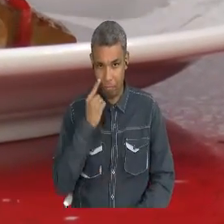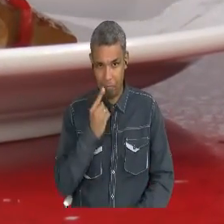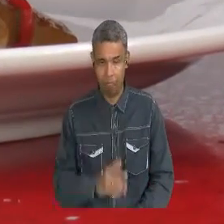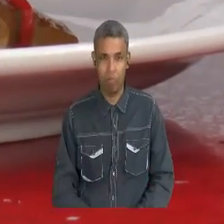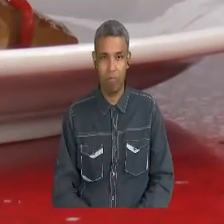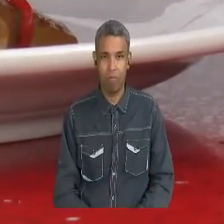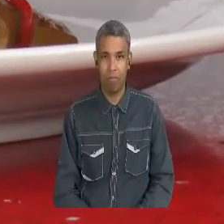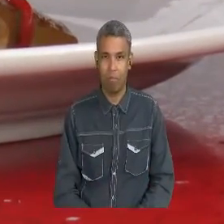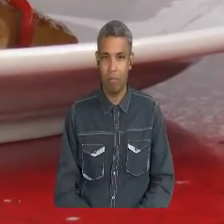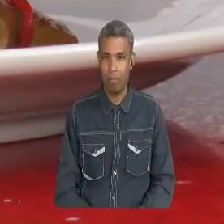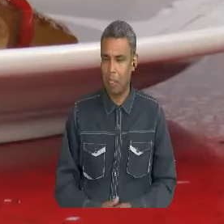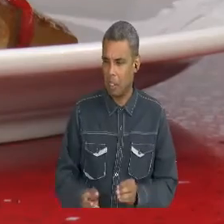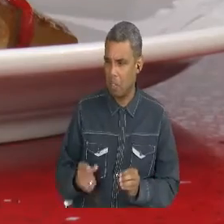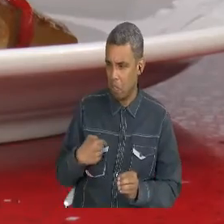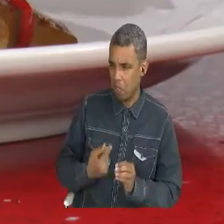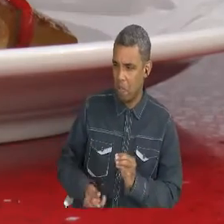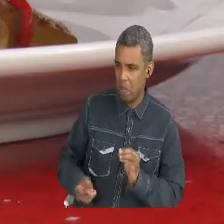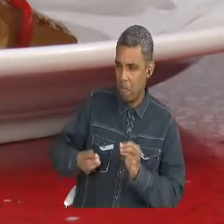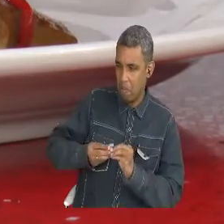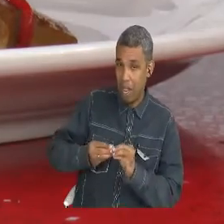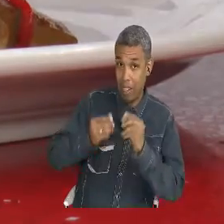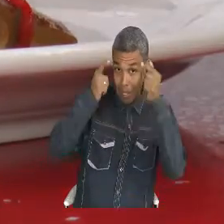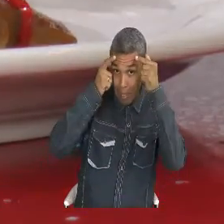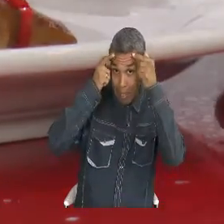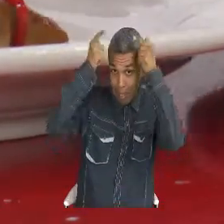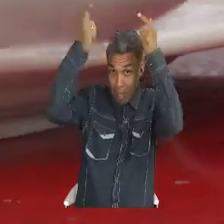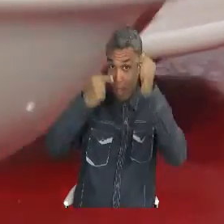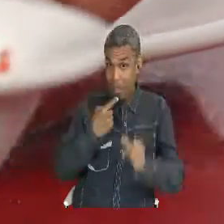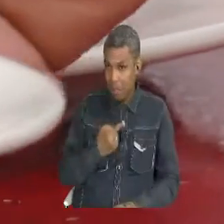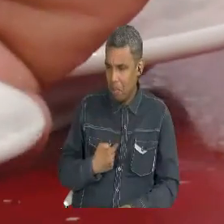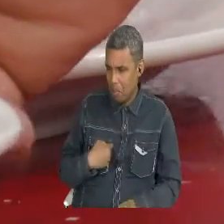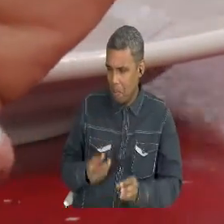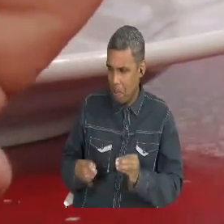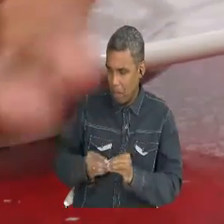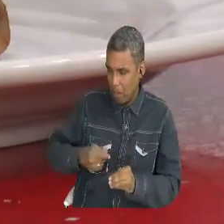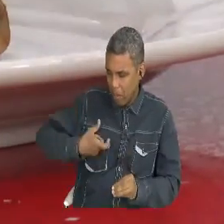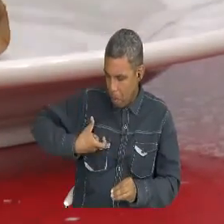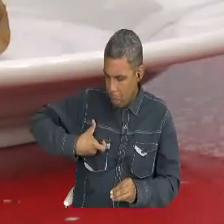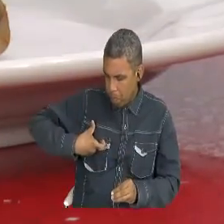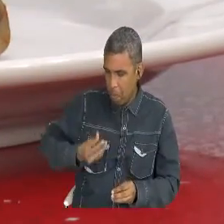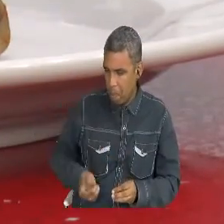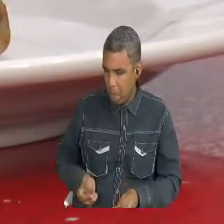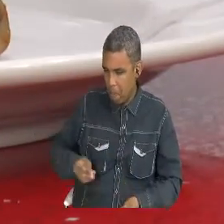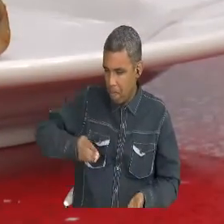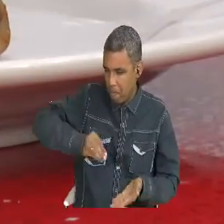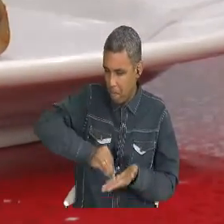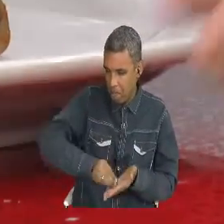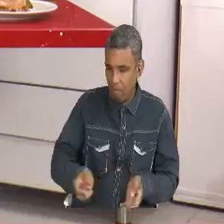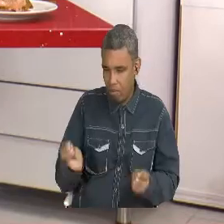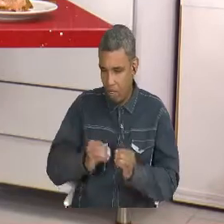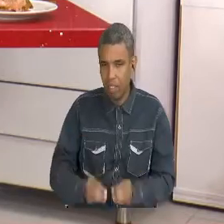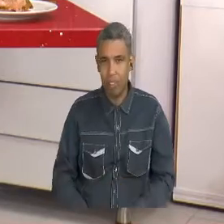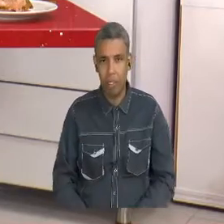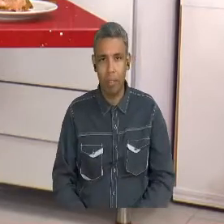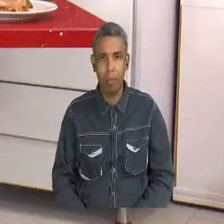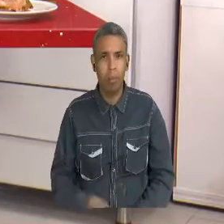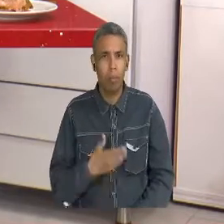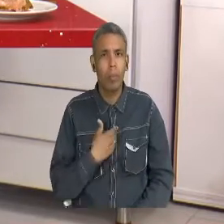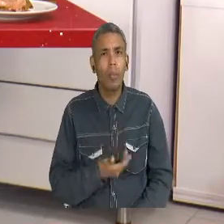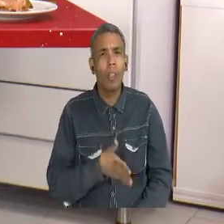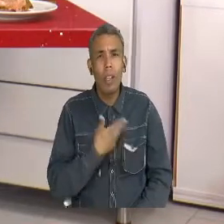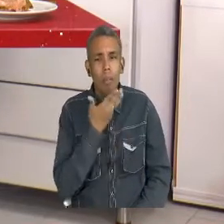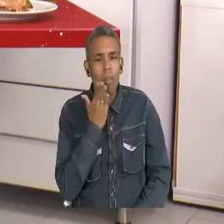un camaroncito más, que este sí sea el de Rochi, oh, con buen acá camarón. Vamos a dónde está la servilletica, Sergio, para limpiarle aquí el